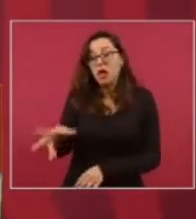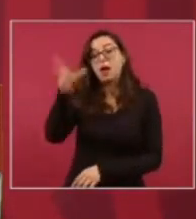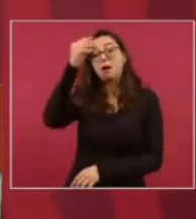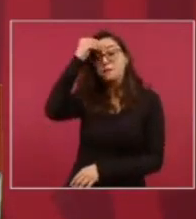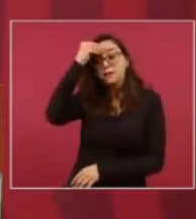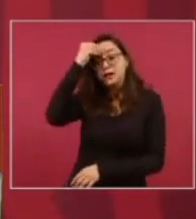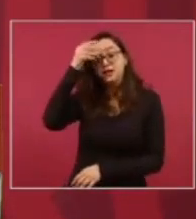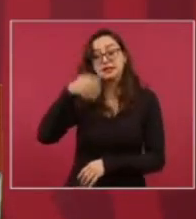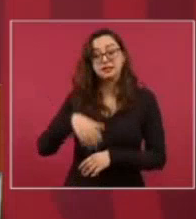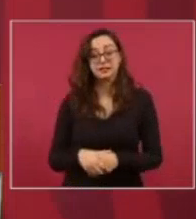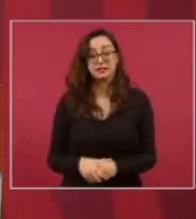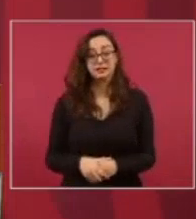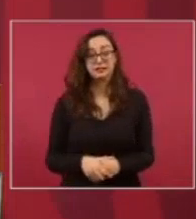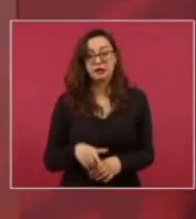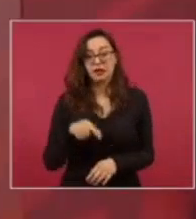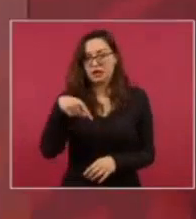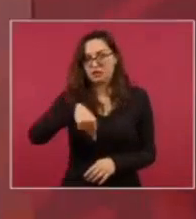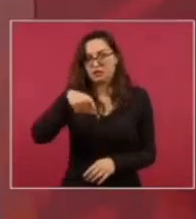Antes de voltear a ver